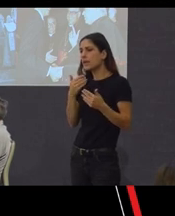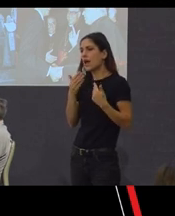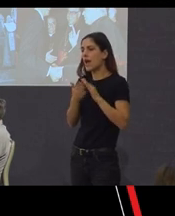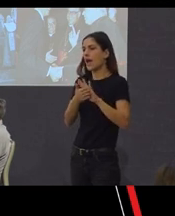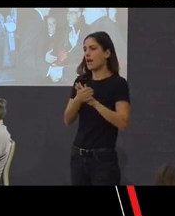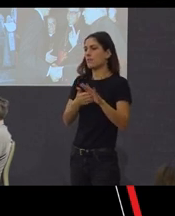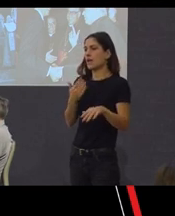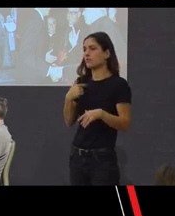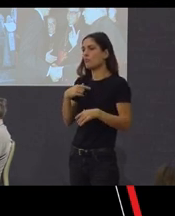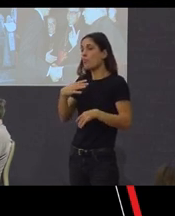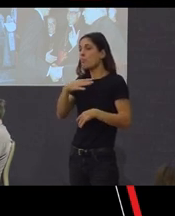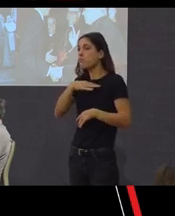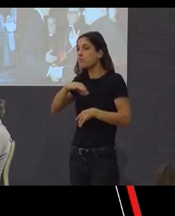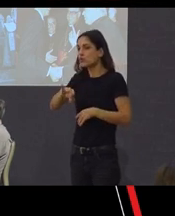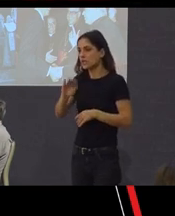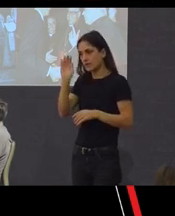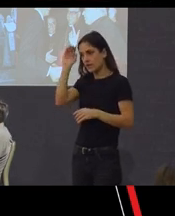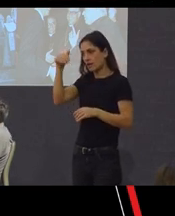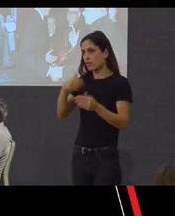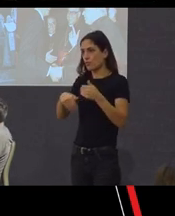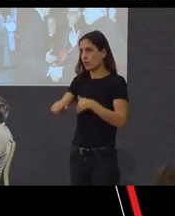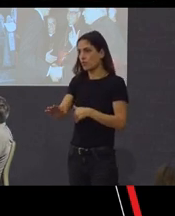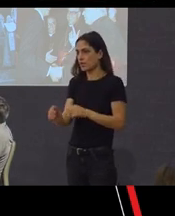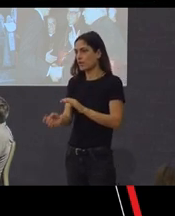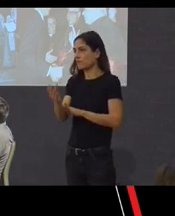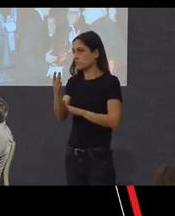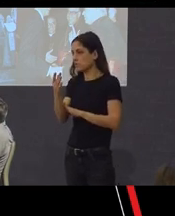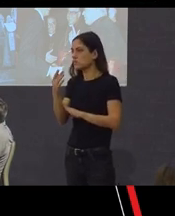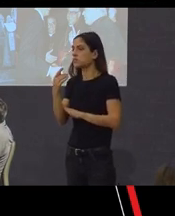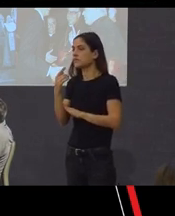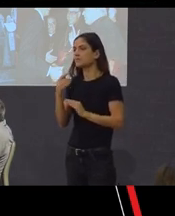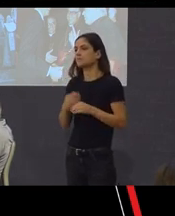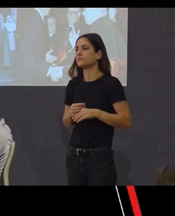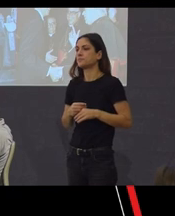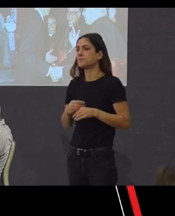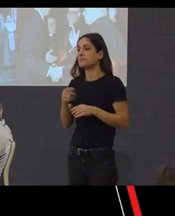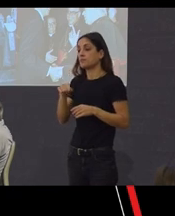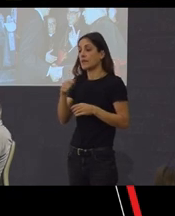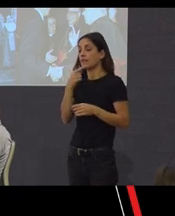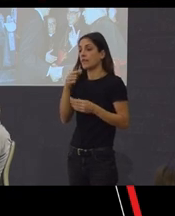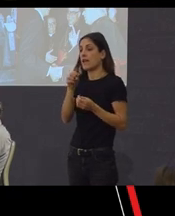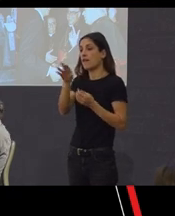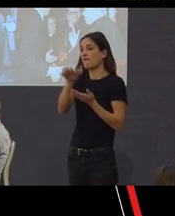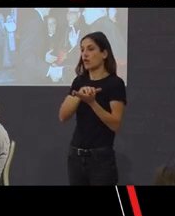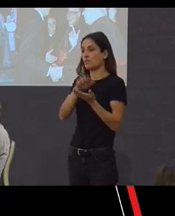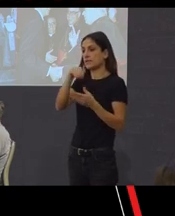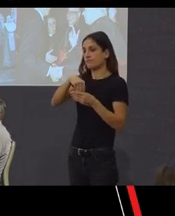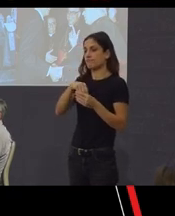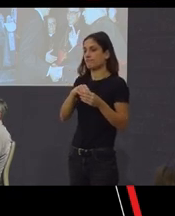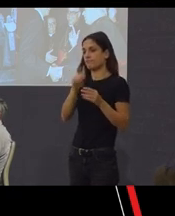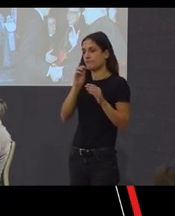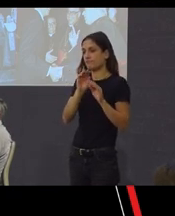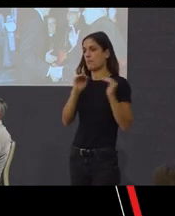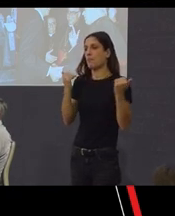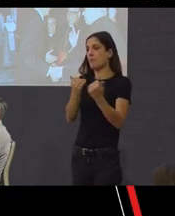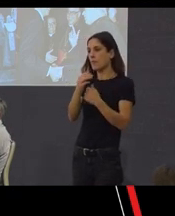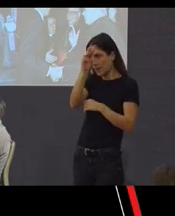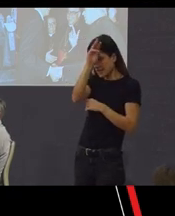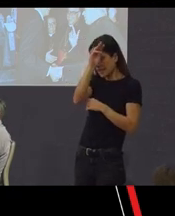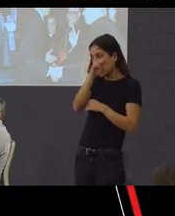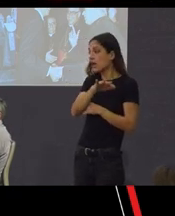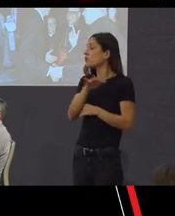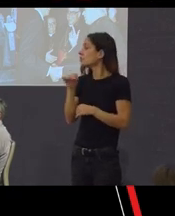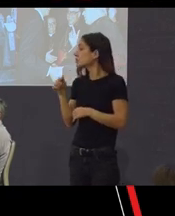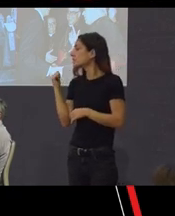cunha hipótese de República, en función dos informes que teñen o Vaticano. Esta foto do medio, pois, é a foto asociada á